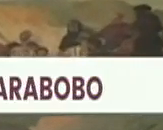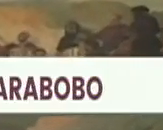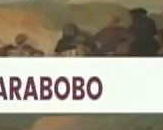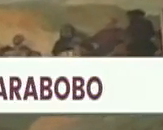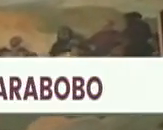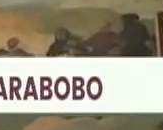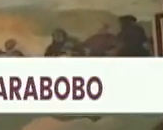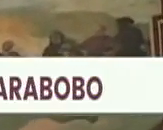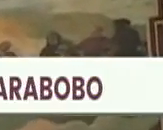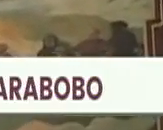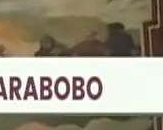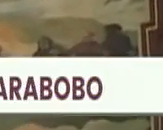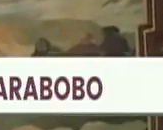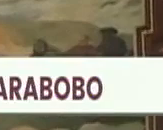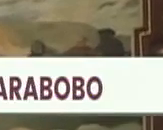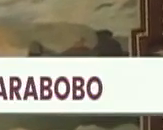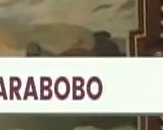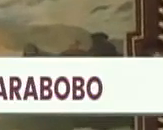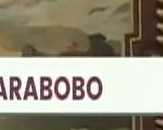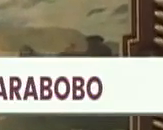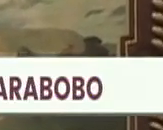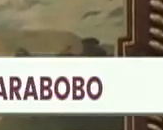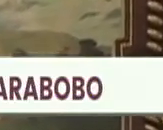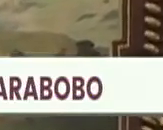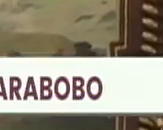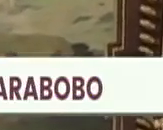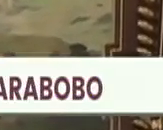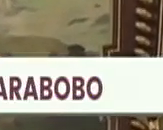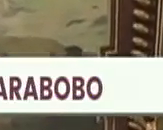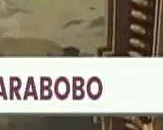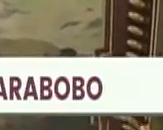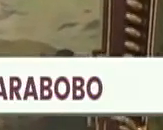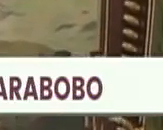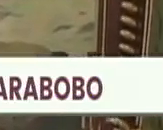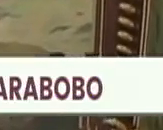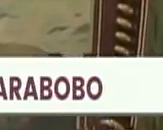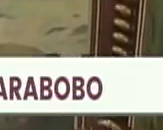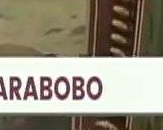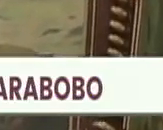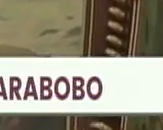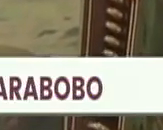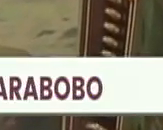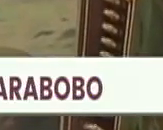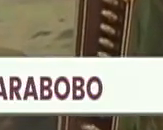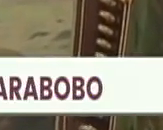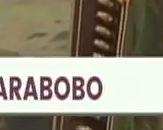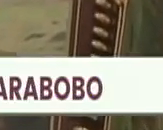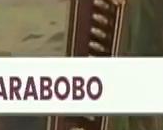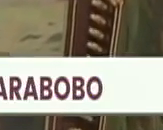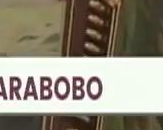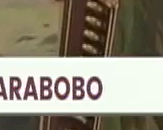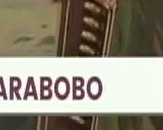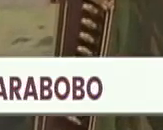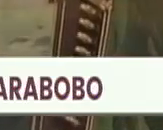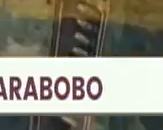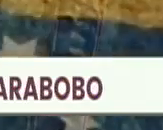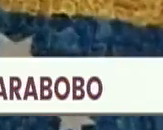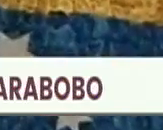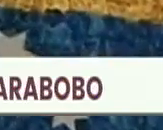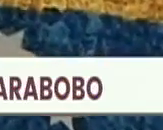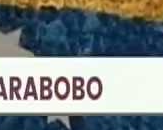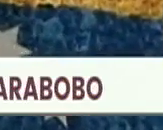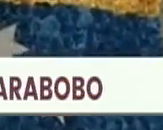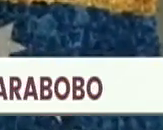Bolivariana de Venezuela, Nicolás Maduro, desde el Panteón Nacional y Mausoleo del Libertador Simón Bolívar. En este acto, con motivo